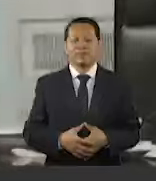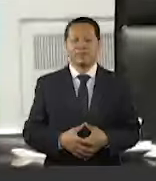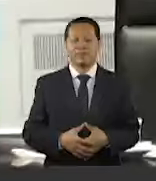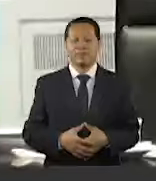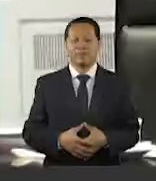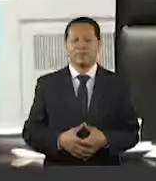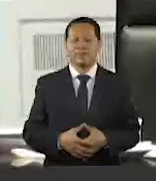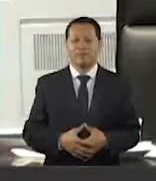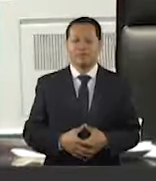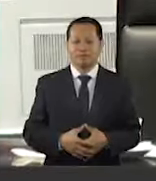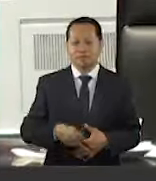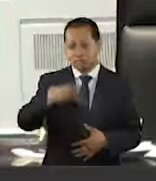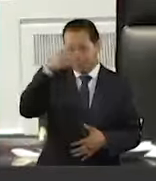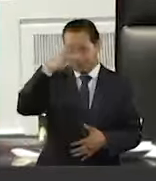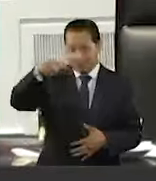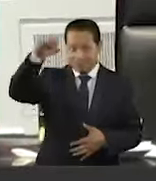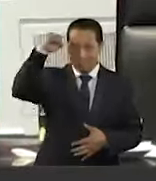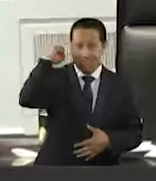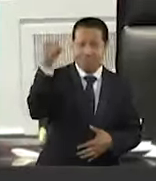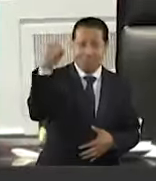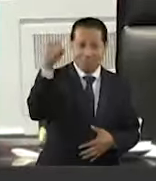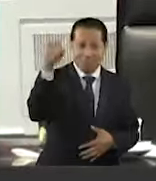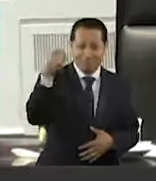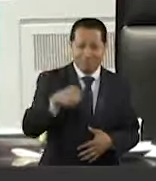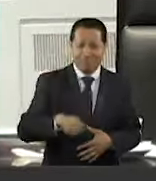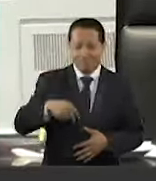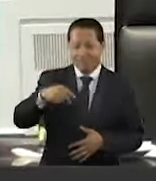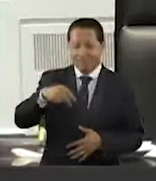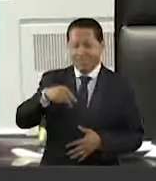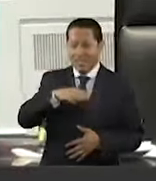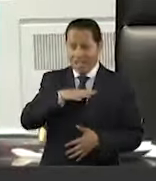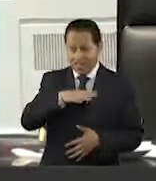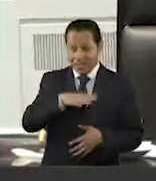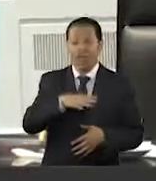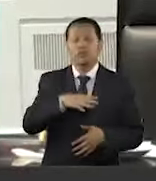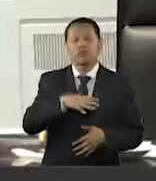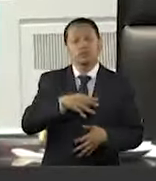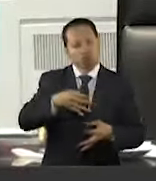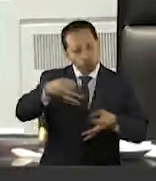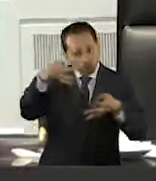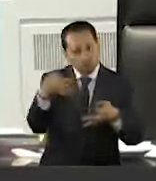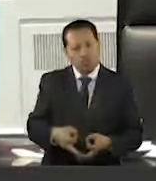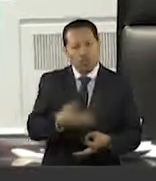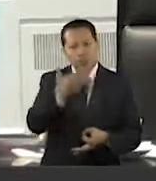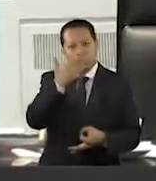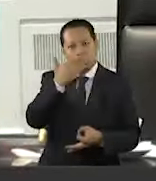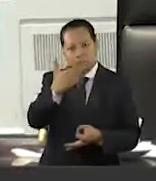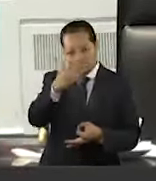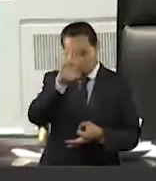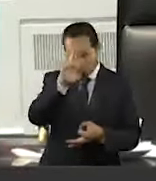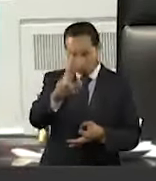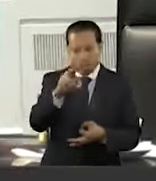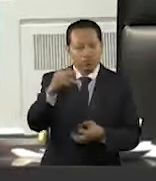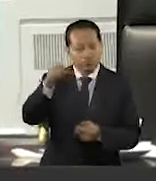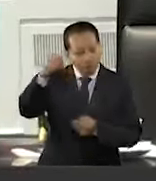¡Que viva México! ¡Que viva la dignidad! ¡Que viva la democracia!